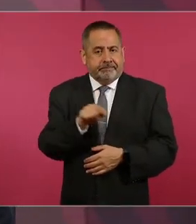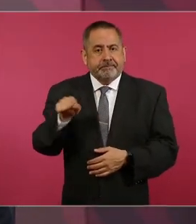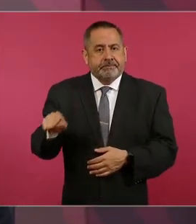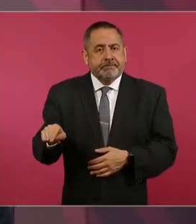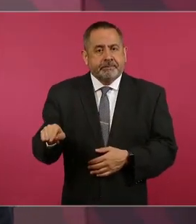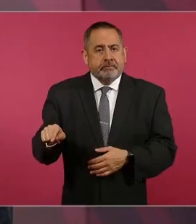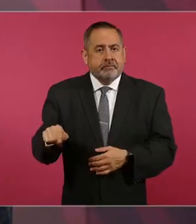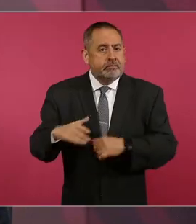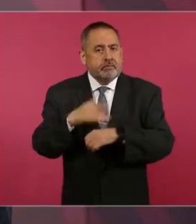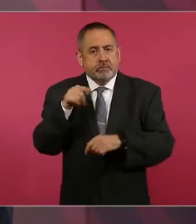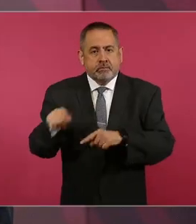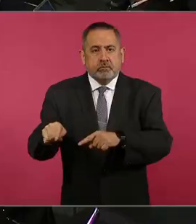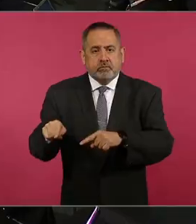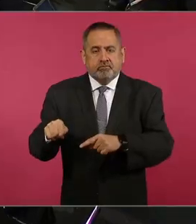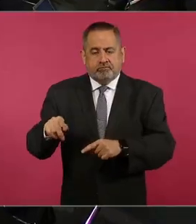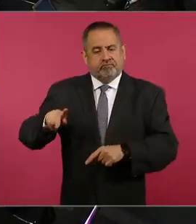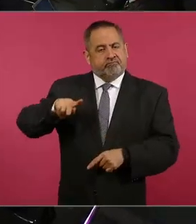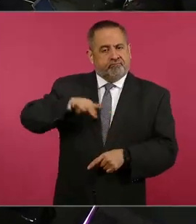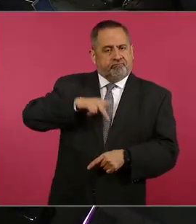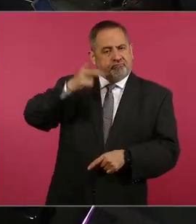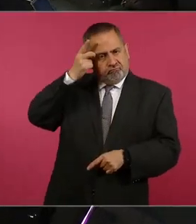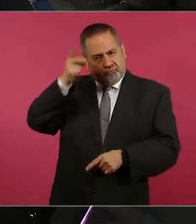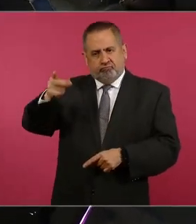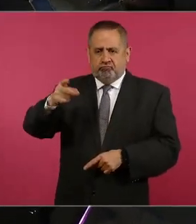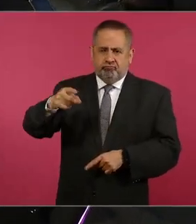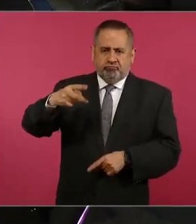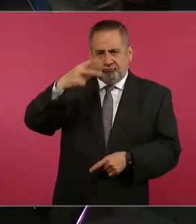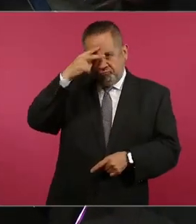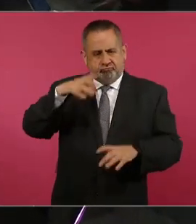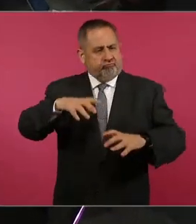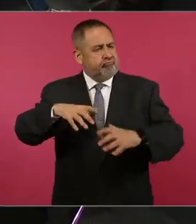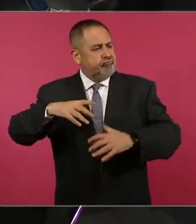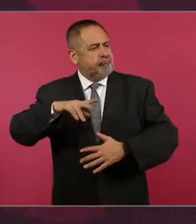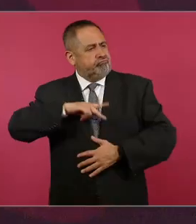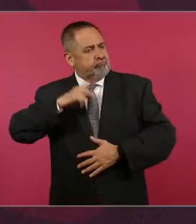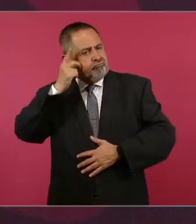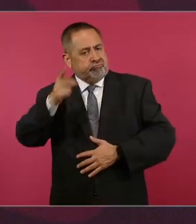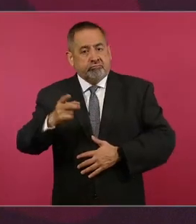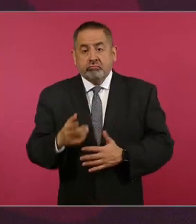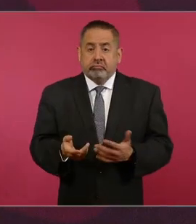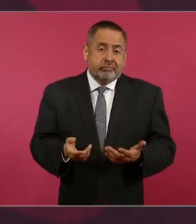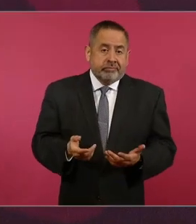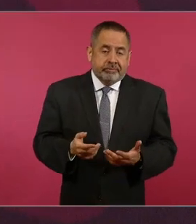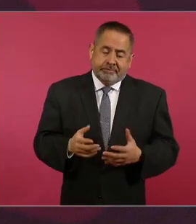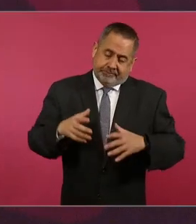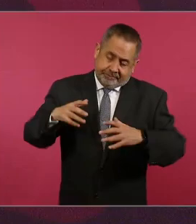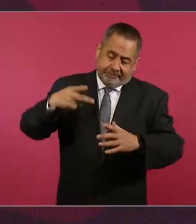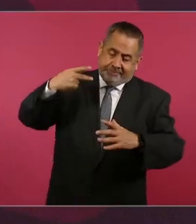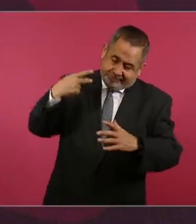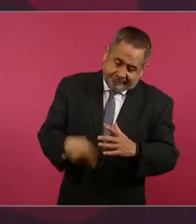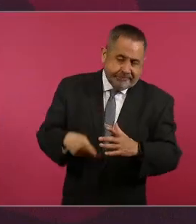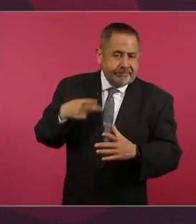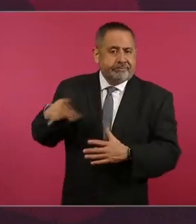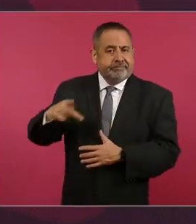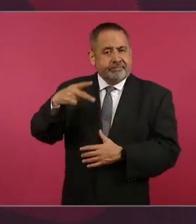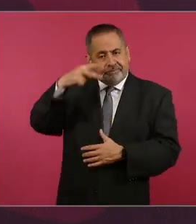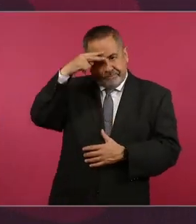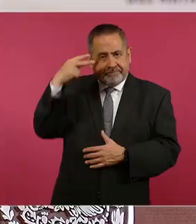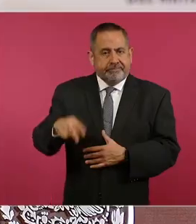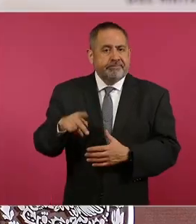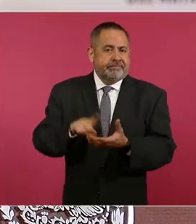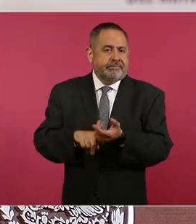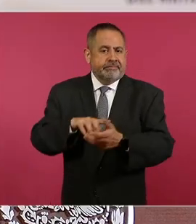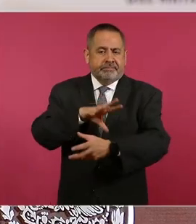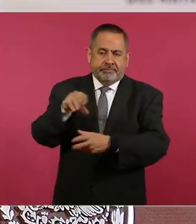poseía petróleo, era el petróleo de la